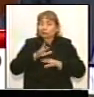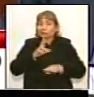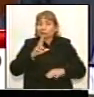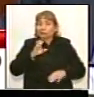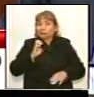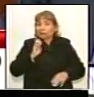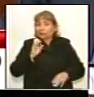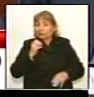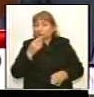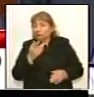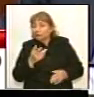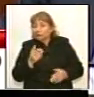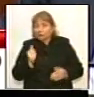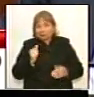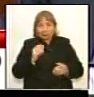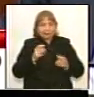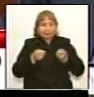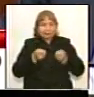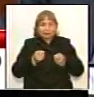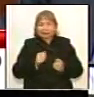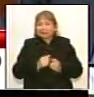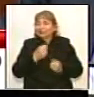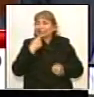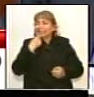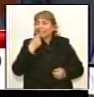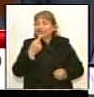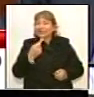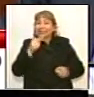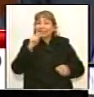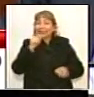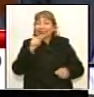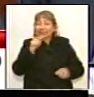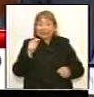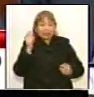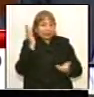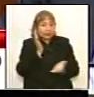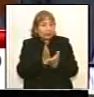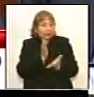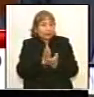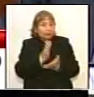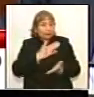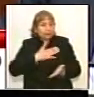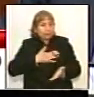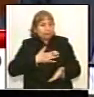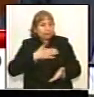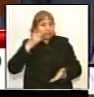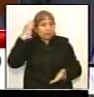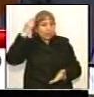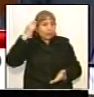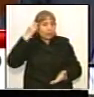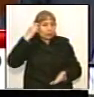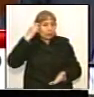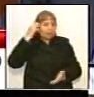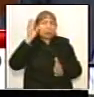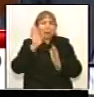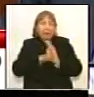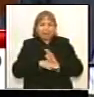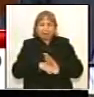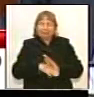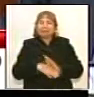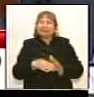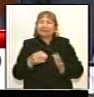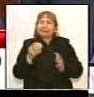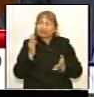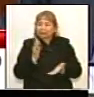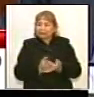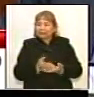retroactiva. Y acá lo que están queriendo decir es, si van a sancionar a mi político corrupto, bájenle la pena. Eso es lo que nos están diciendo